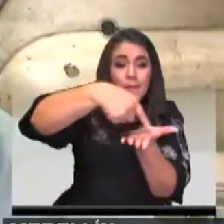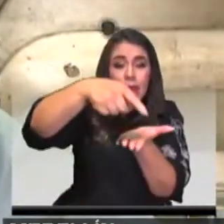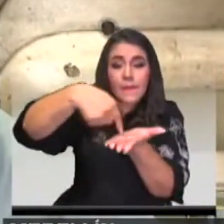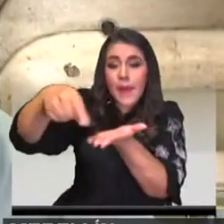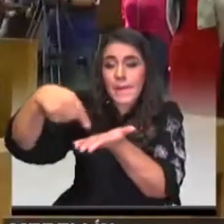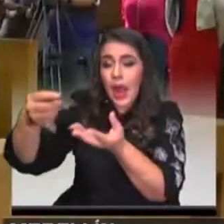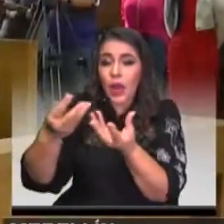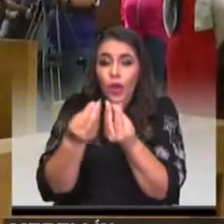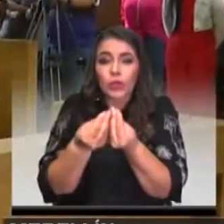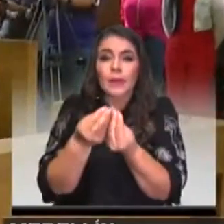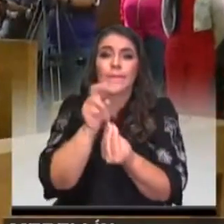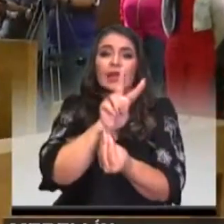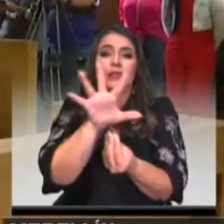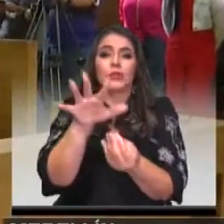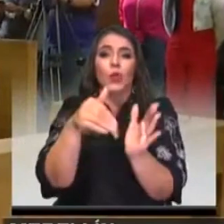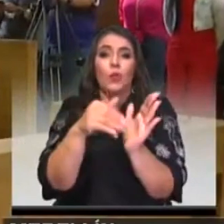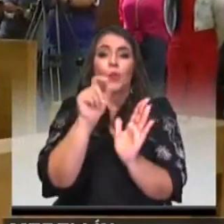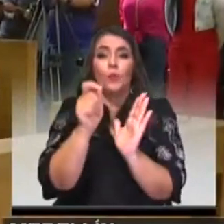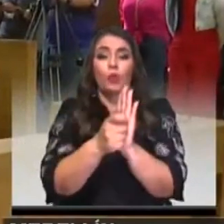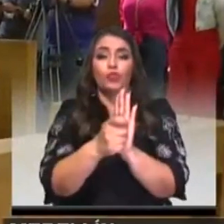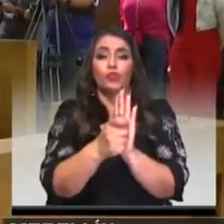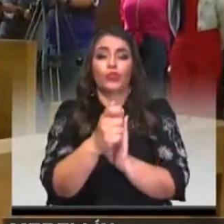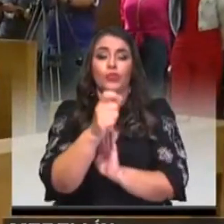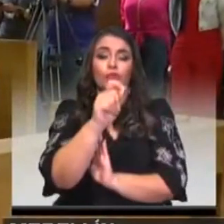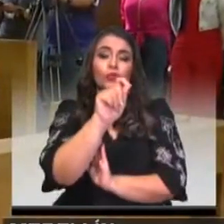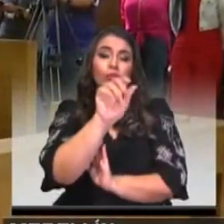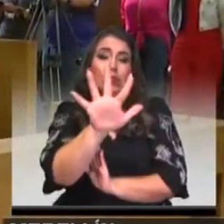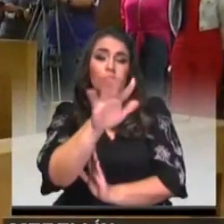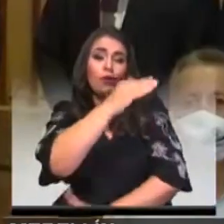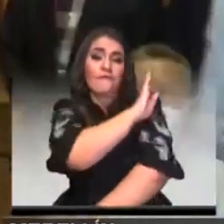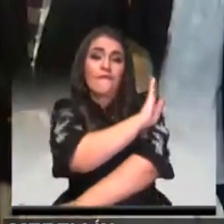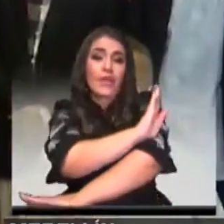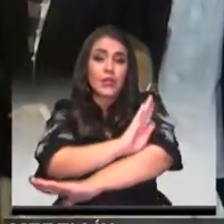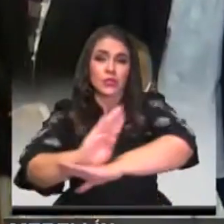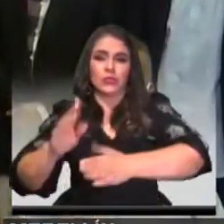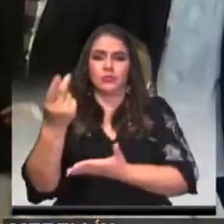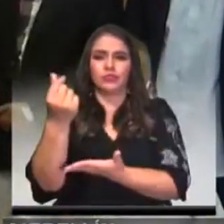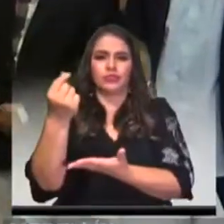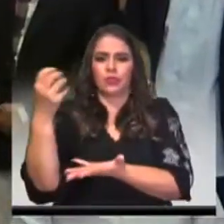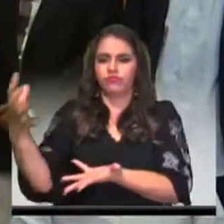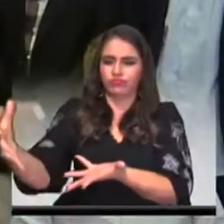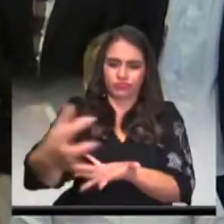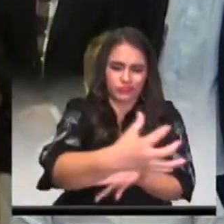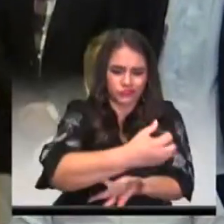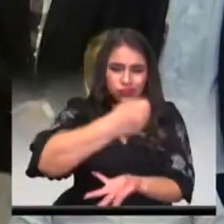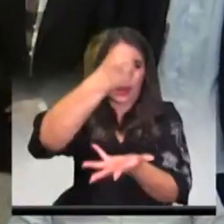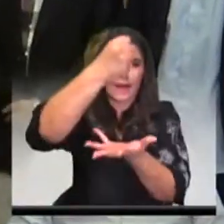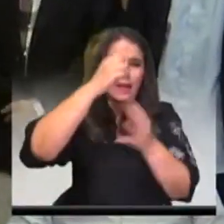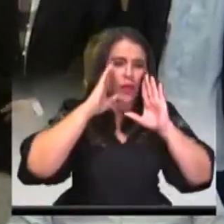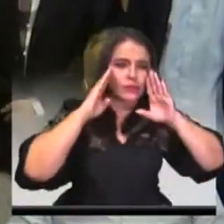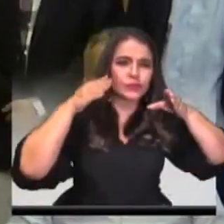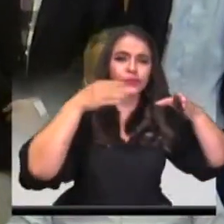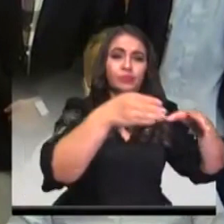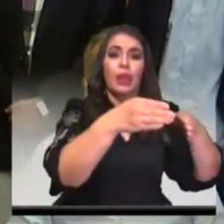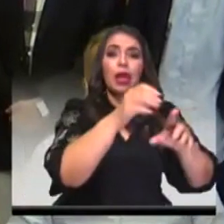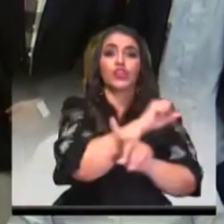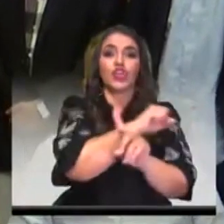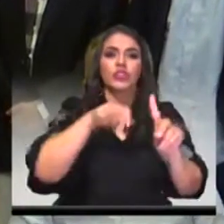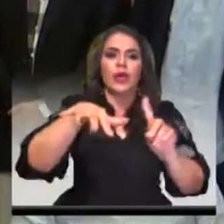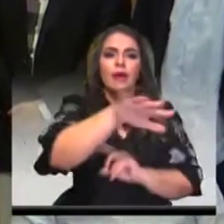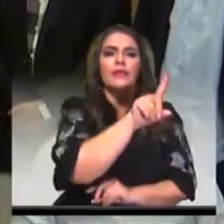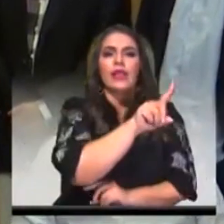billones de pesos cifra histórica para nuestro departamento dentro de la cual se destaca el rubro de inversión social en